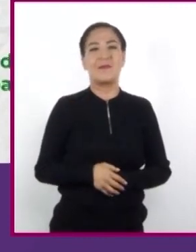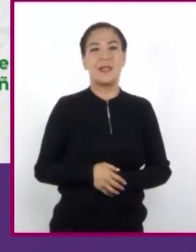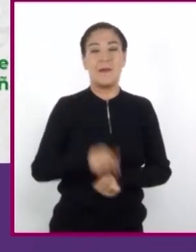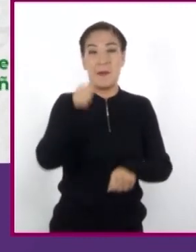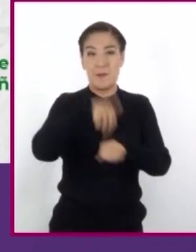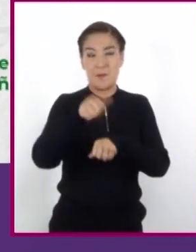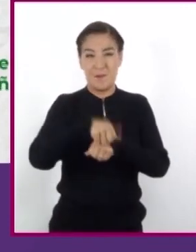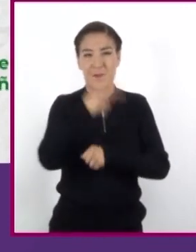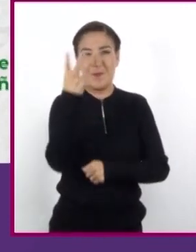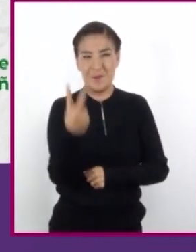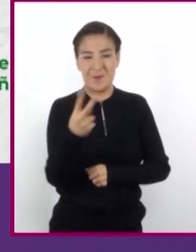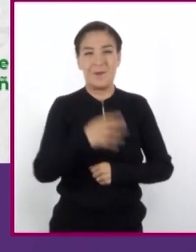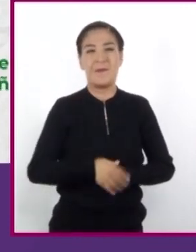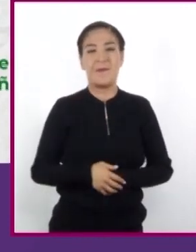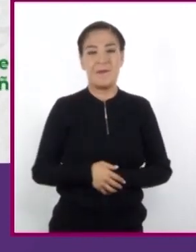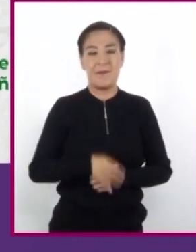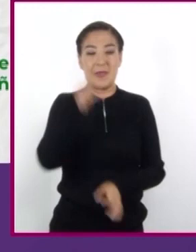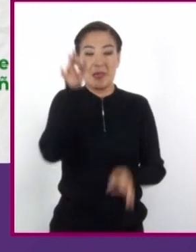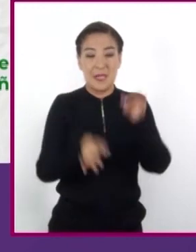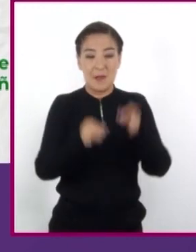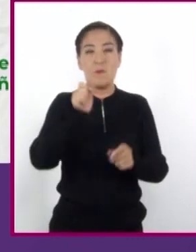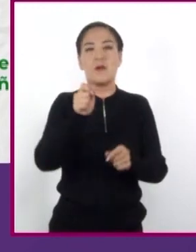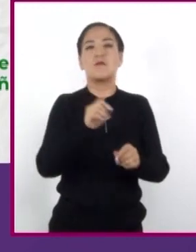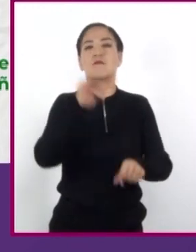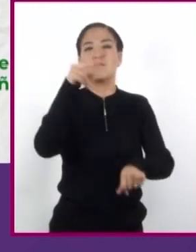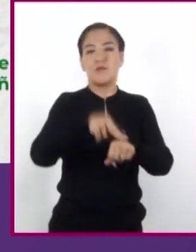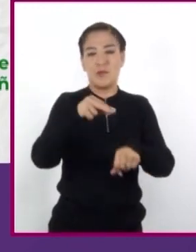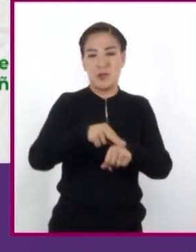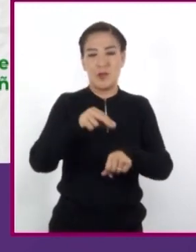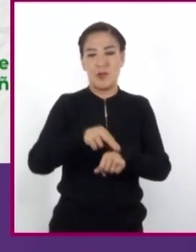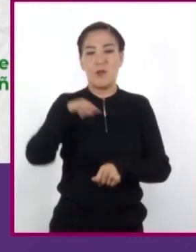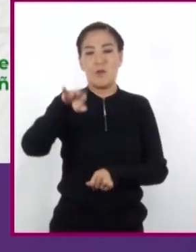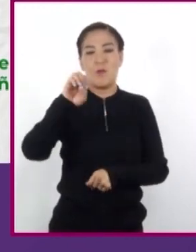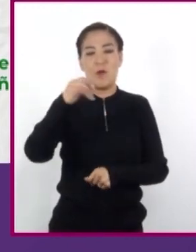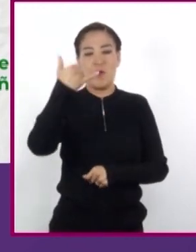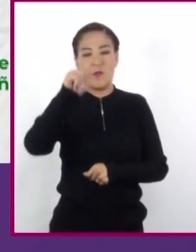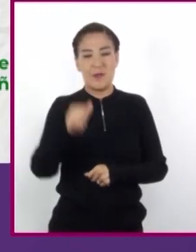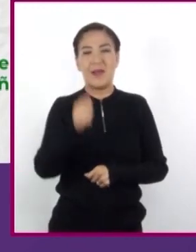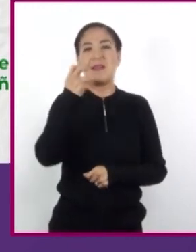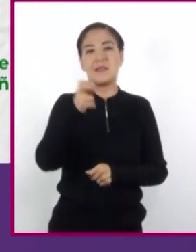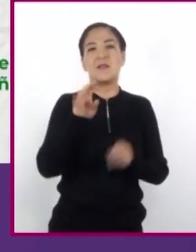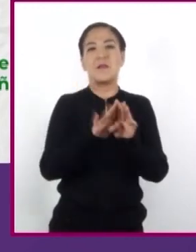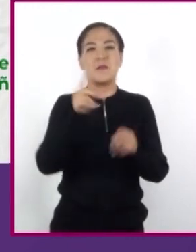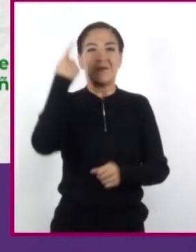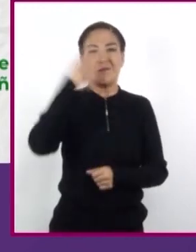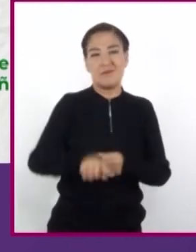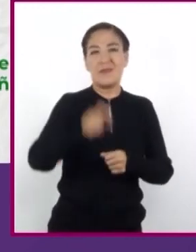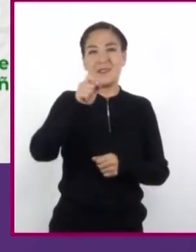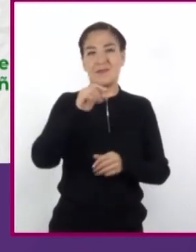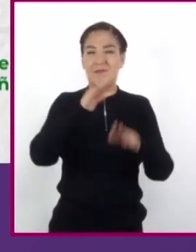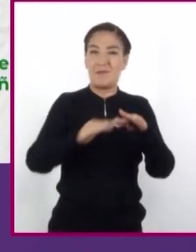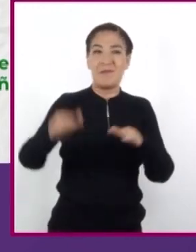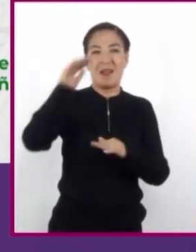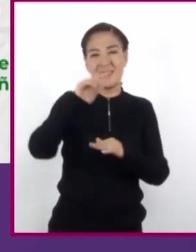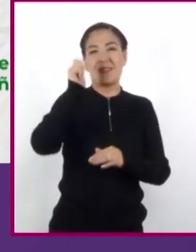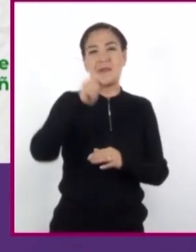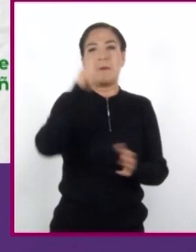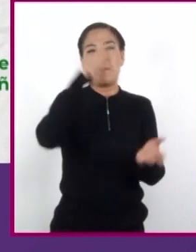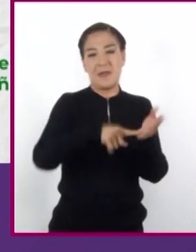Número 2. Tribunal establecido por Dr. Moya de Contreras, Inquisidor Mayor de Nueva España, en el año